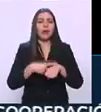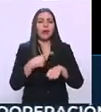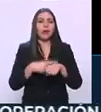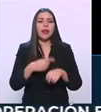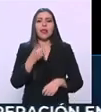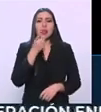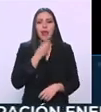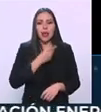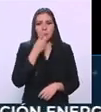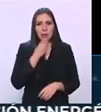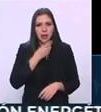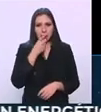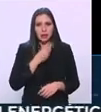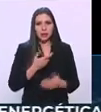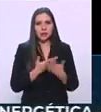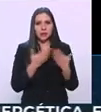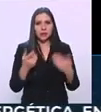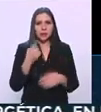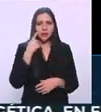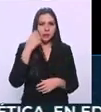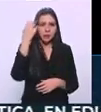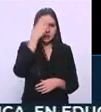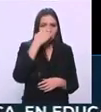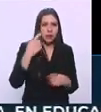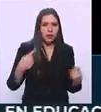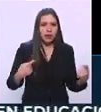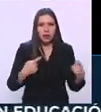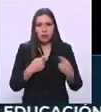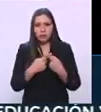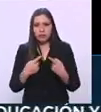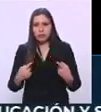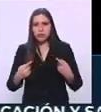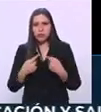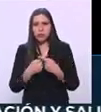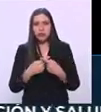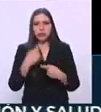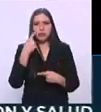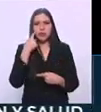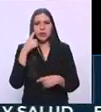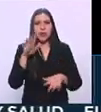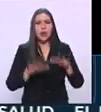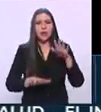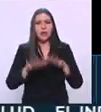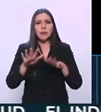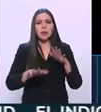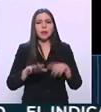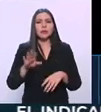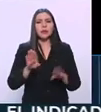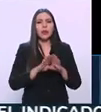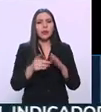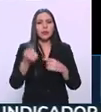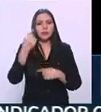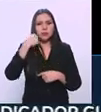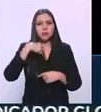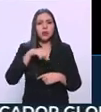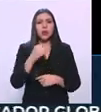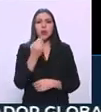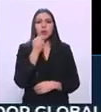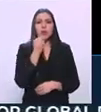Ahora se sabe que están combinados estos efectos inflamatorios de la exposición a tóxicos y la